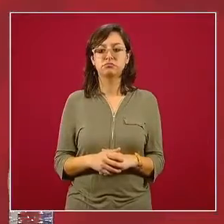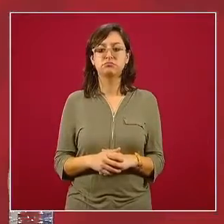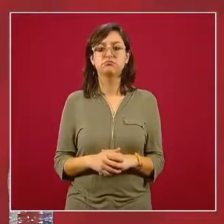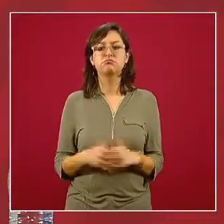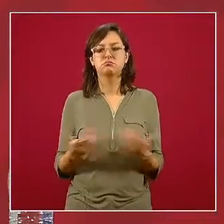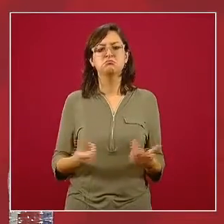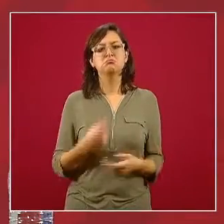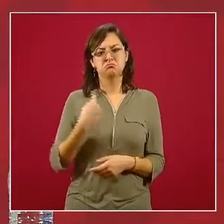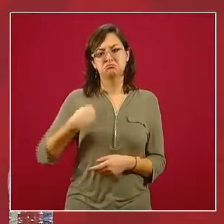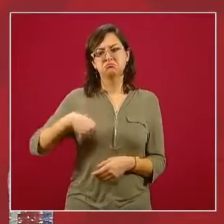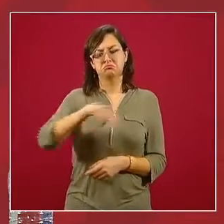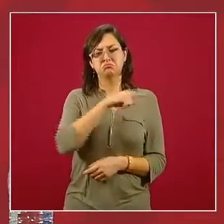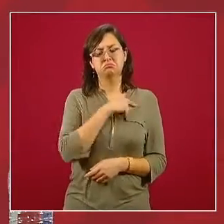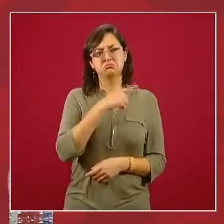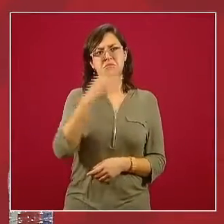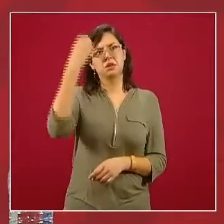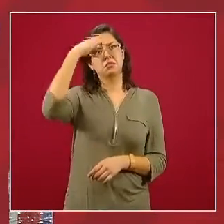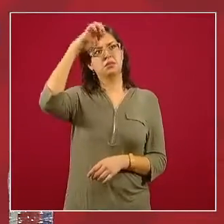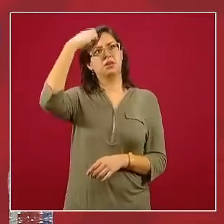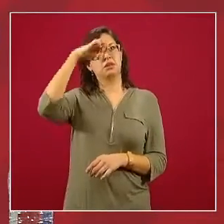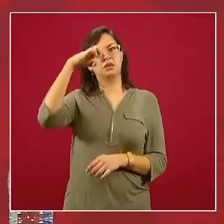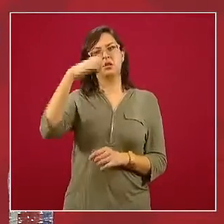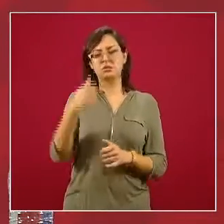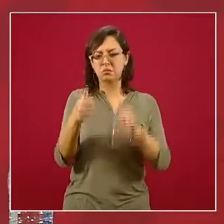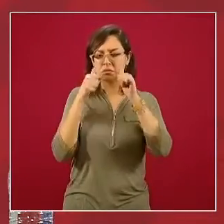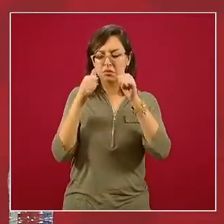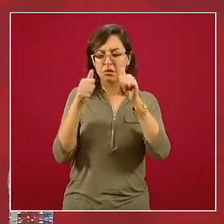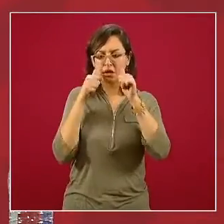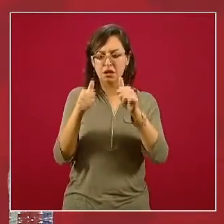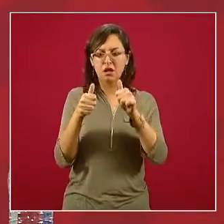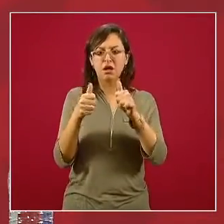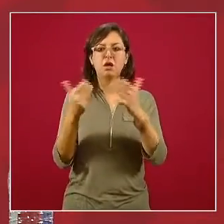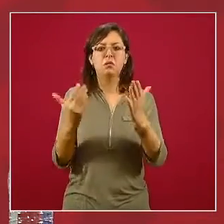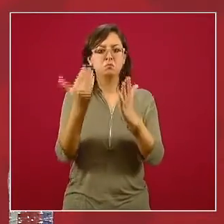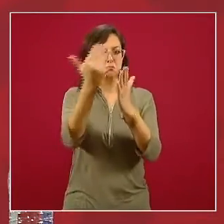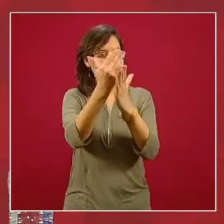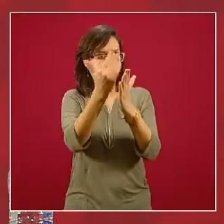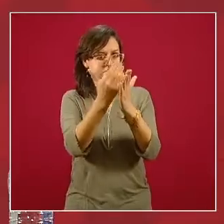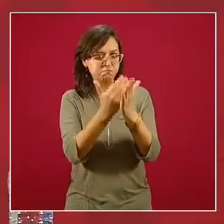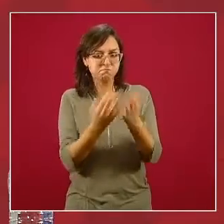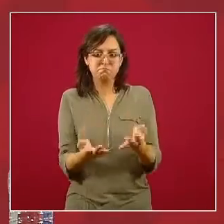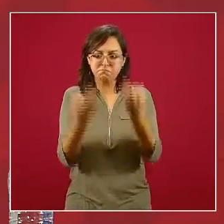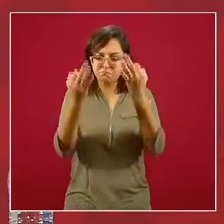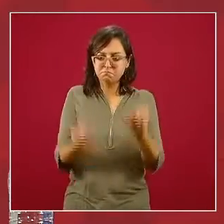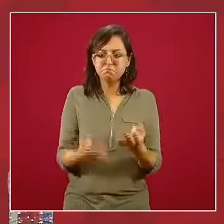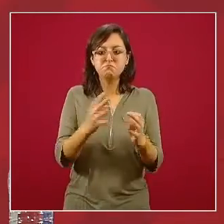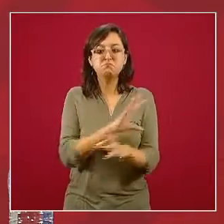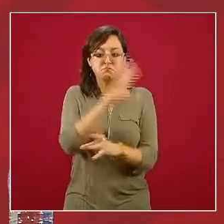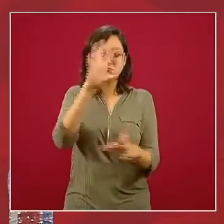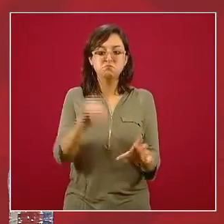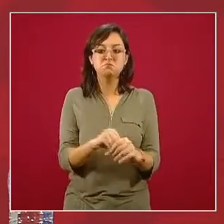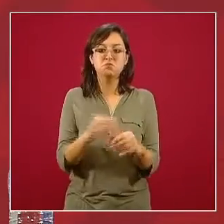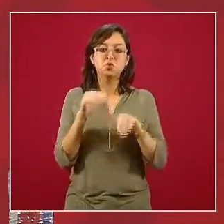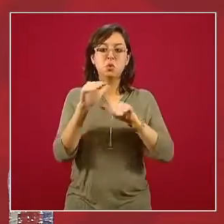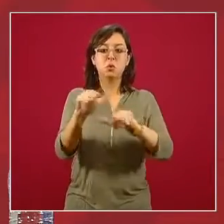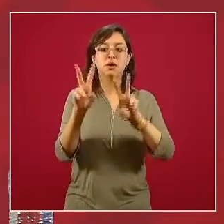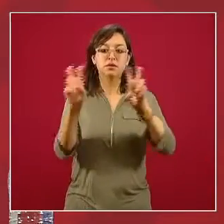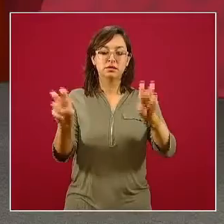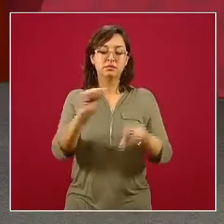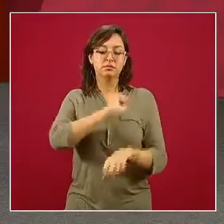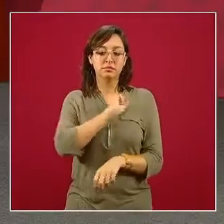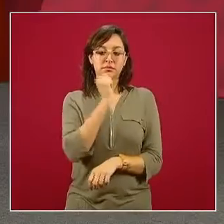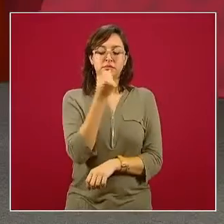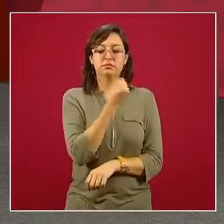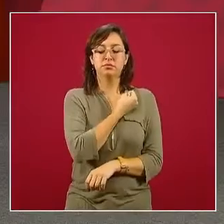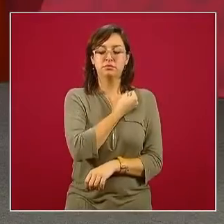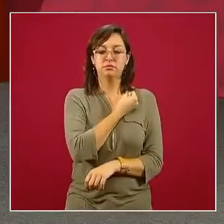basado mucho en esa experiencia, y el instituto tiene un protocolo muy completo sobre salud,